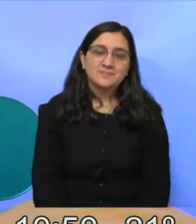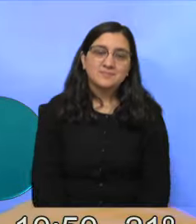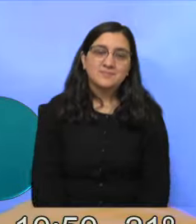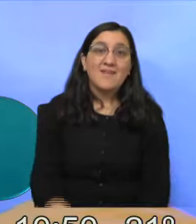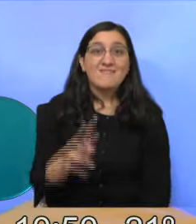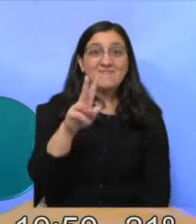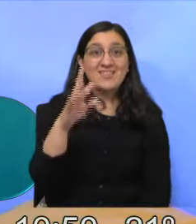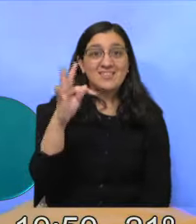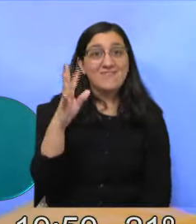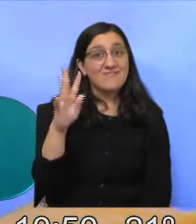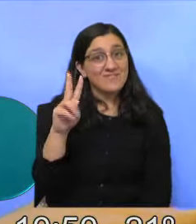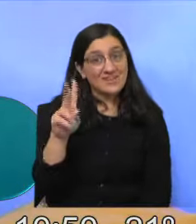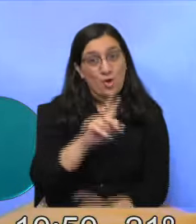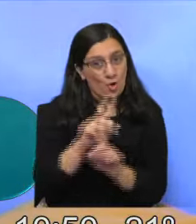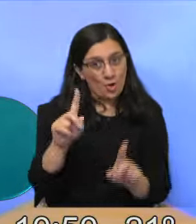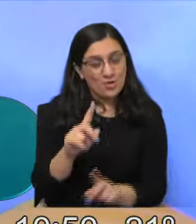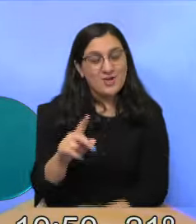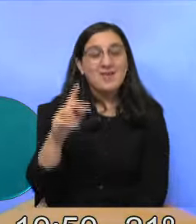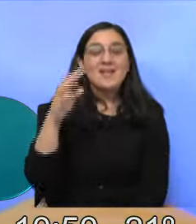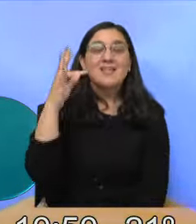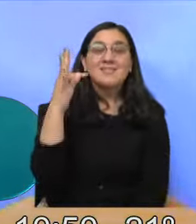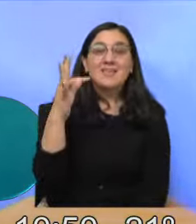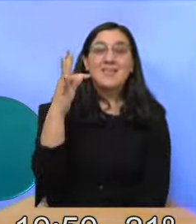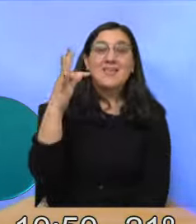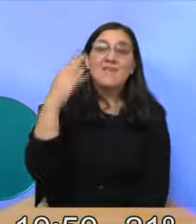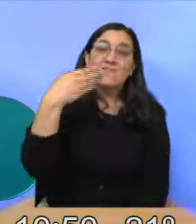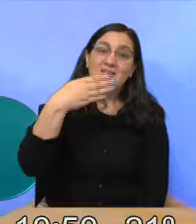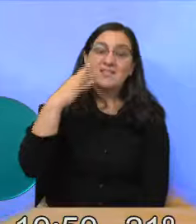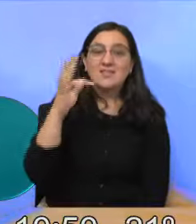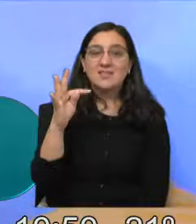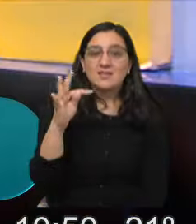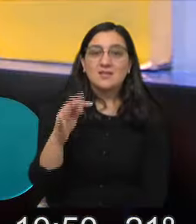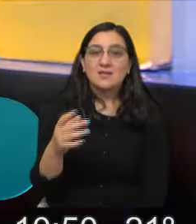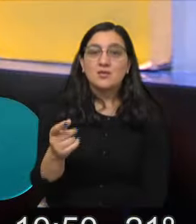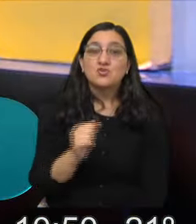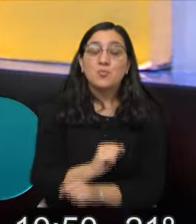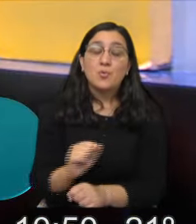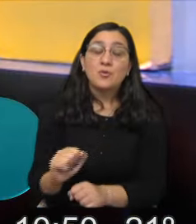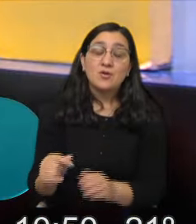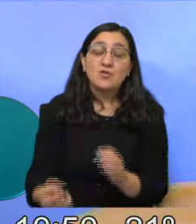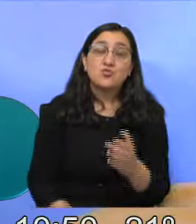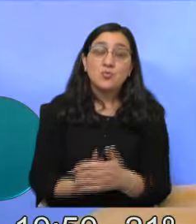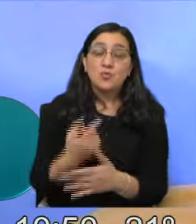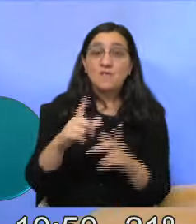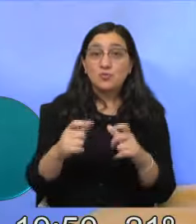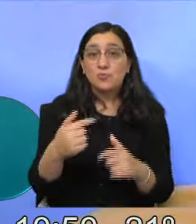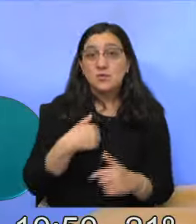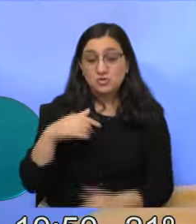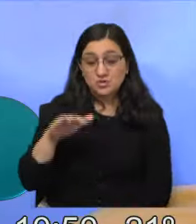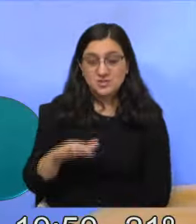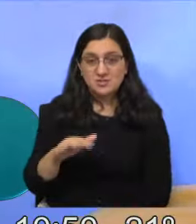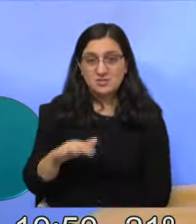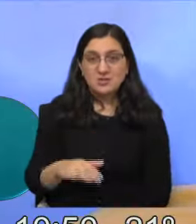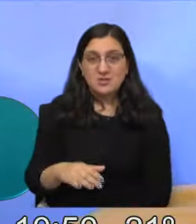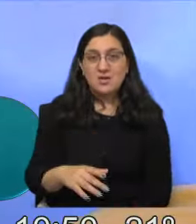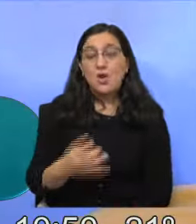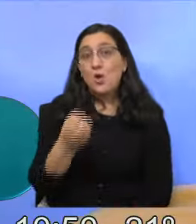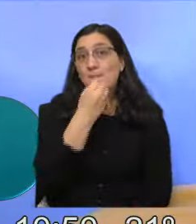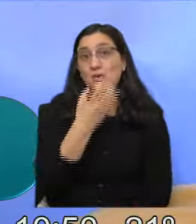BTB y poner una foto cuando era chico, yo por ejemplo, con la muña y la túnica de la escuela. Lo ideal sería que la pongas un